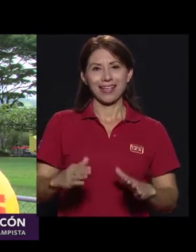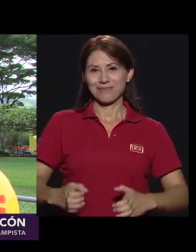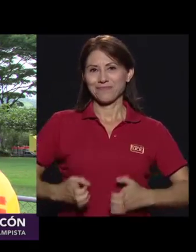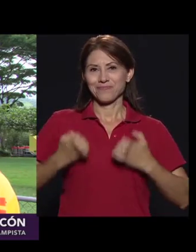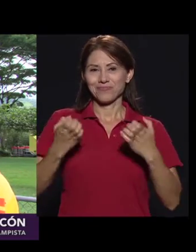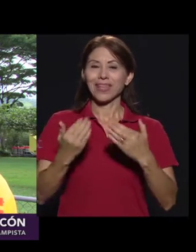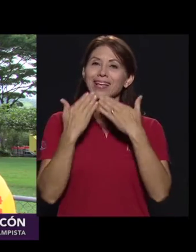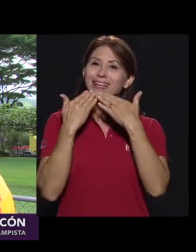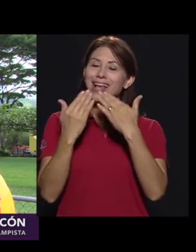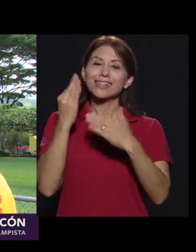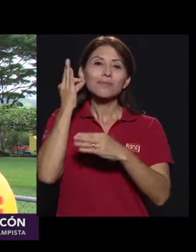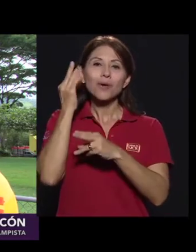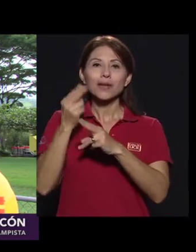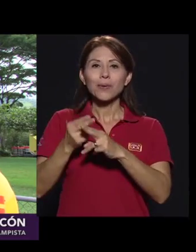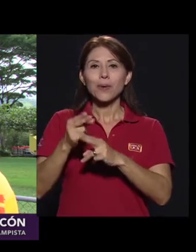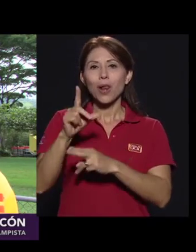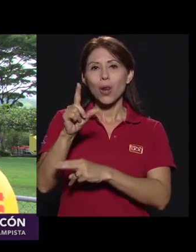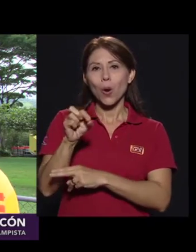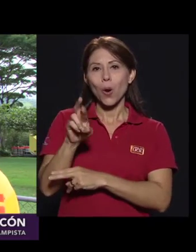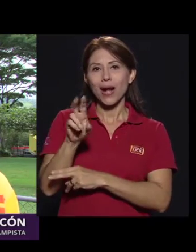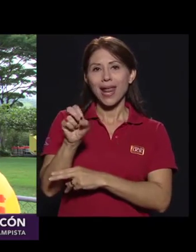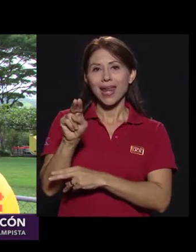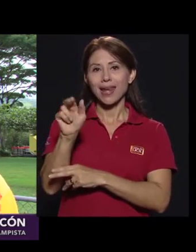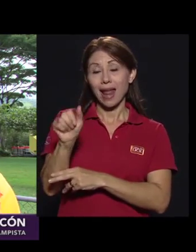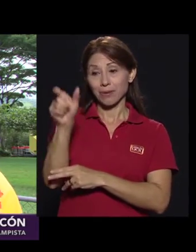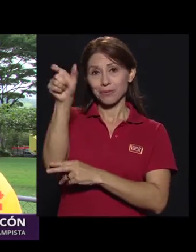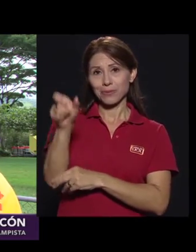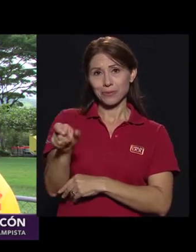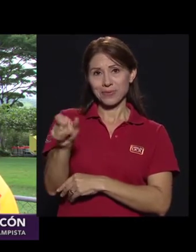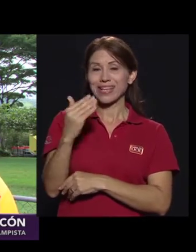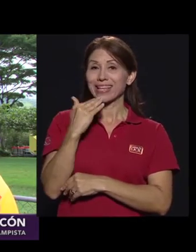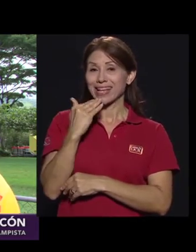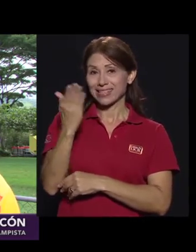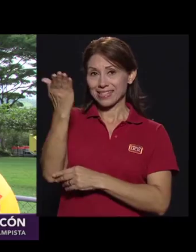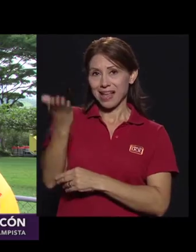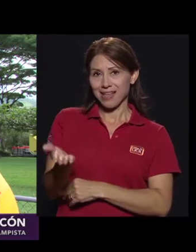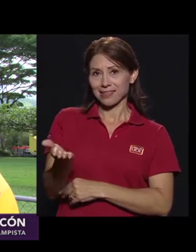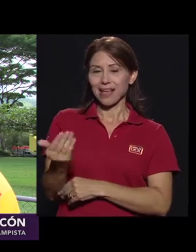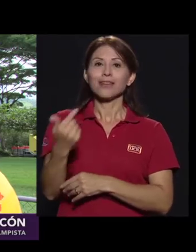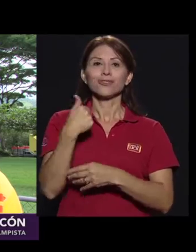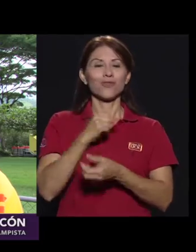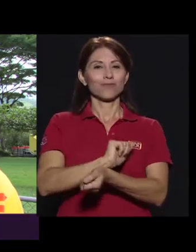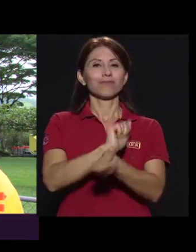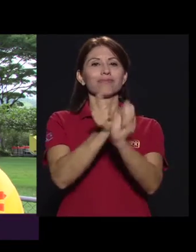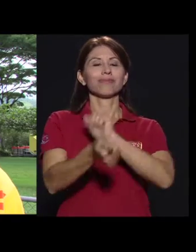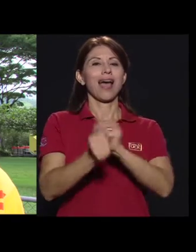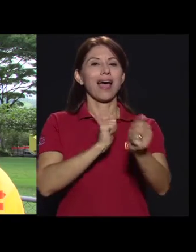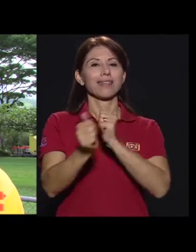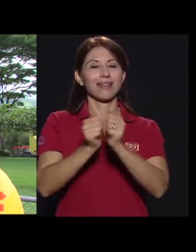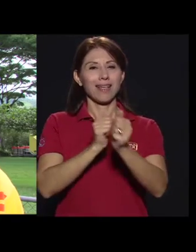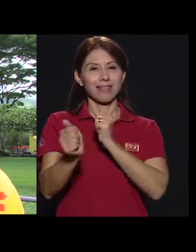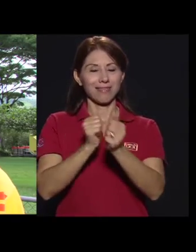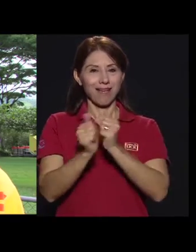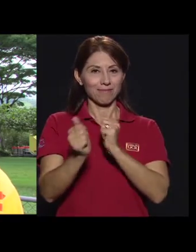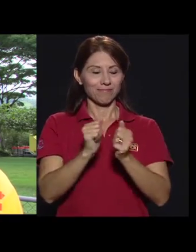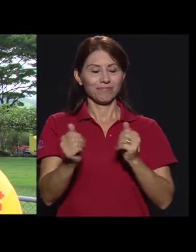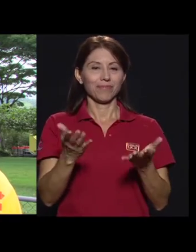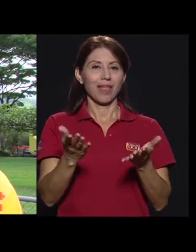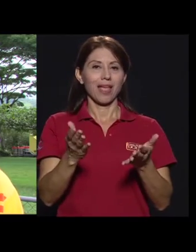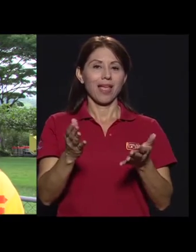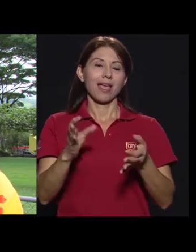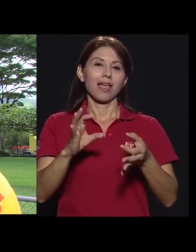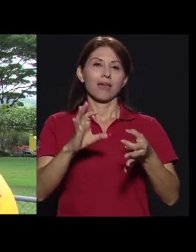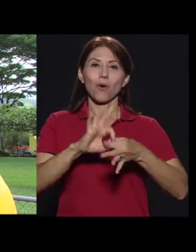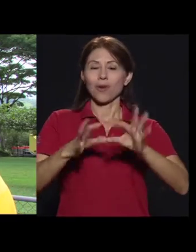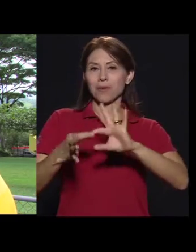Lo doy muchas gracias a Lorena porque gracias a ella fue que me convirtí en atleta paraolímpico. Gracias a ella es que